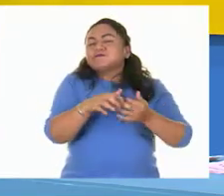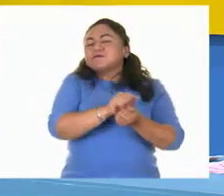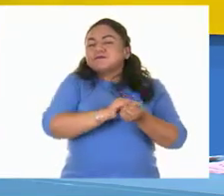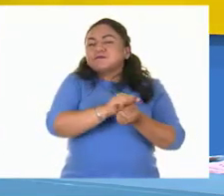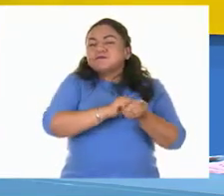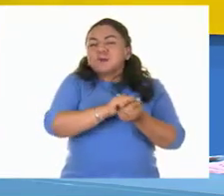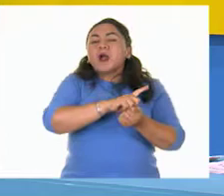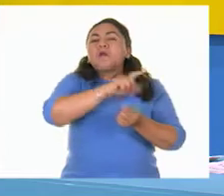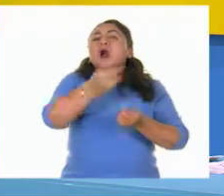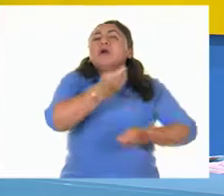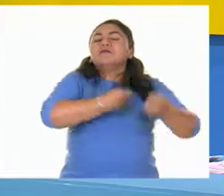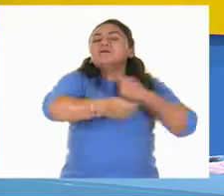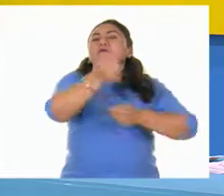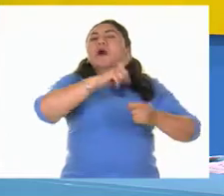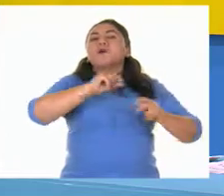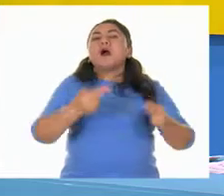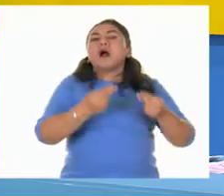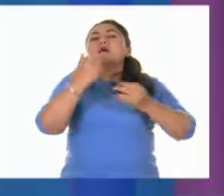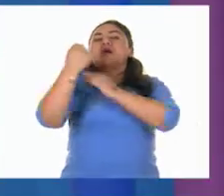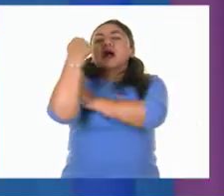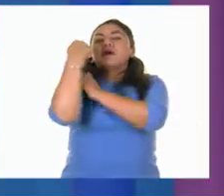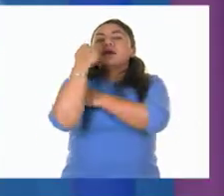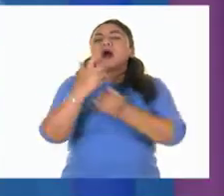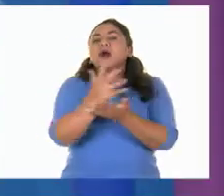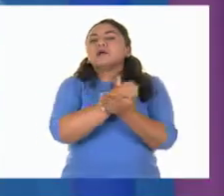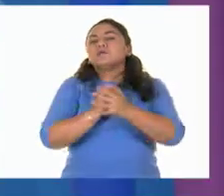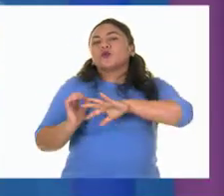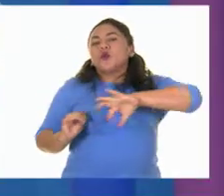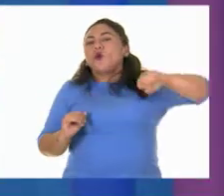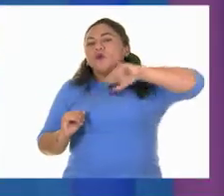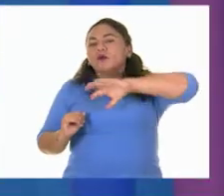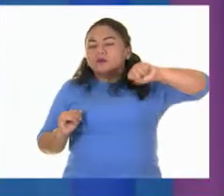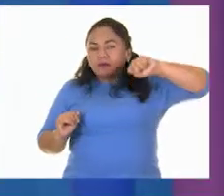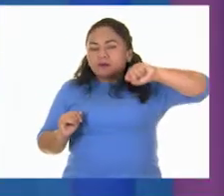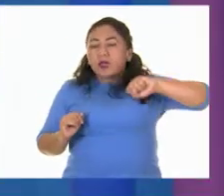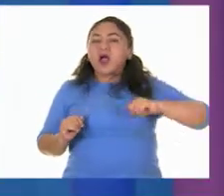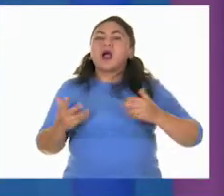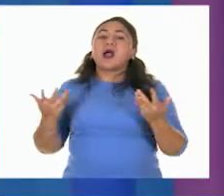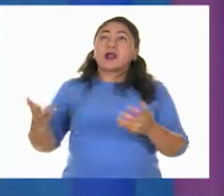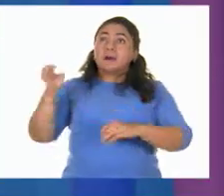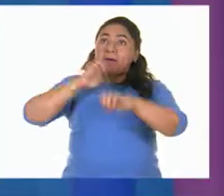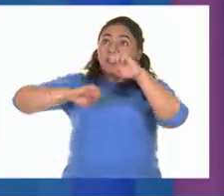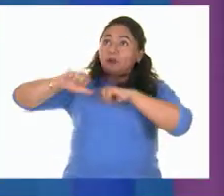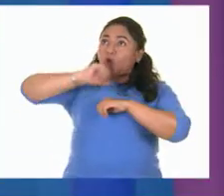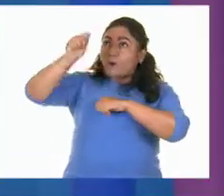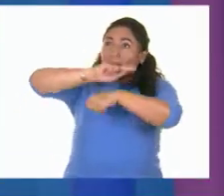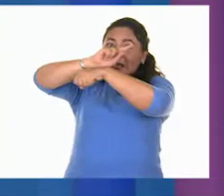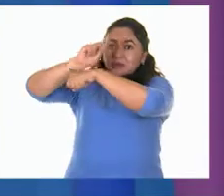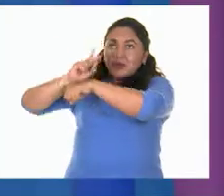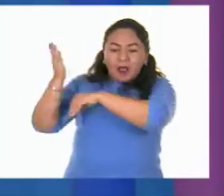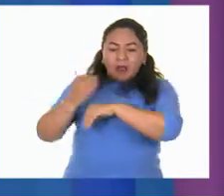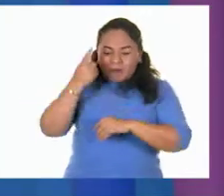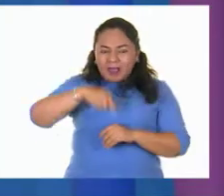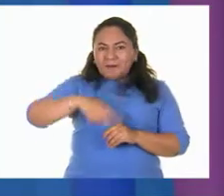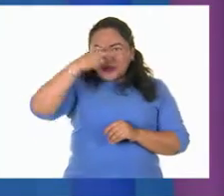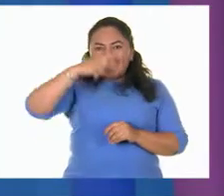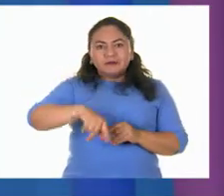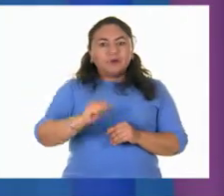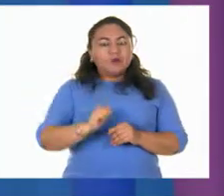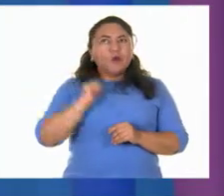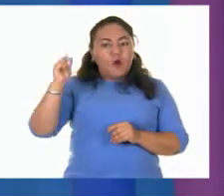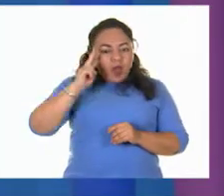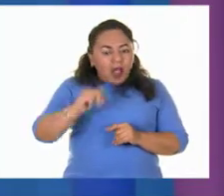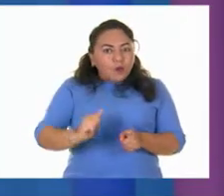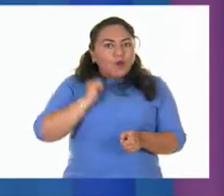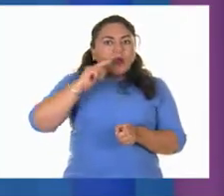comerciarlo y, claro, quedarse con las ganancias. O sea que había empresas de otros países que ayudaban a México a aprovechar su petróleo para